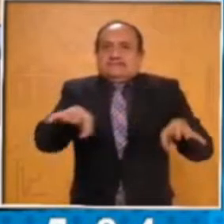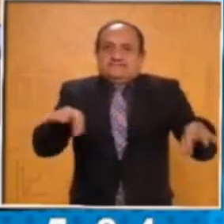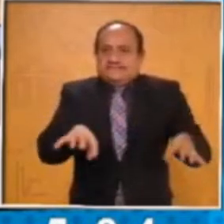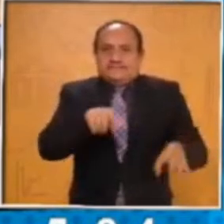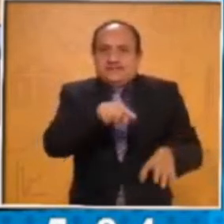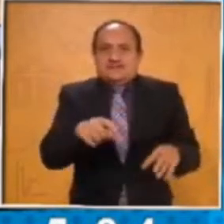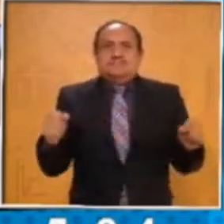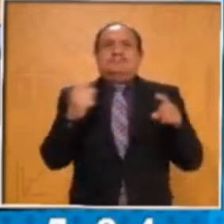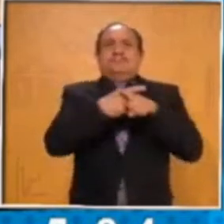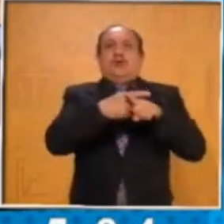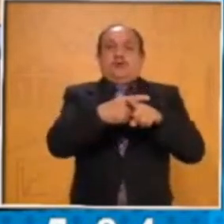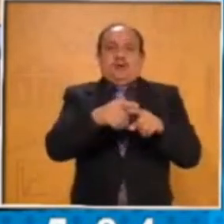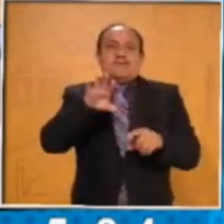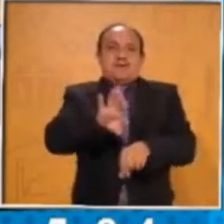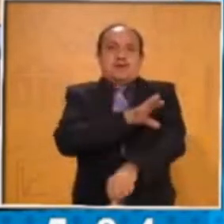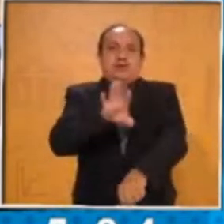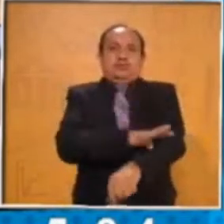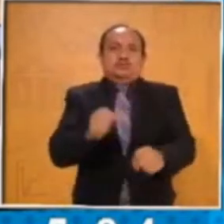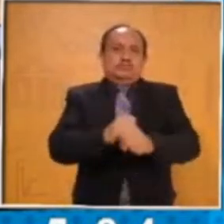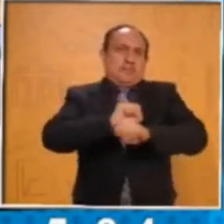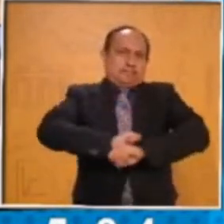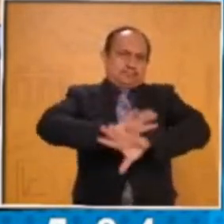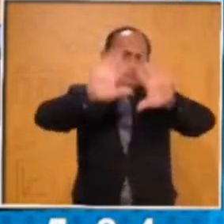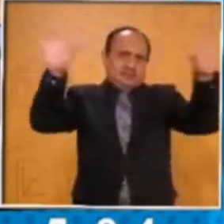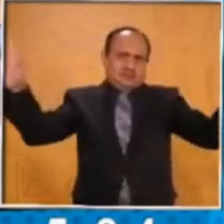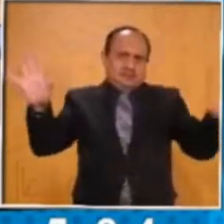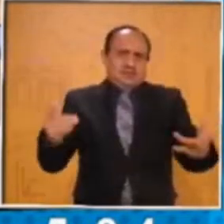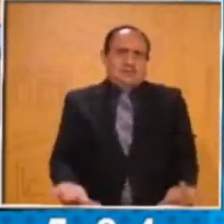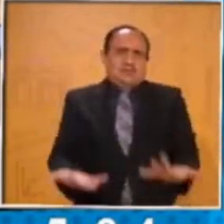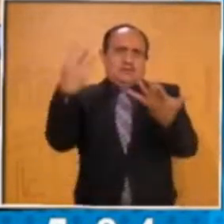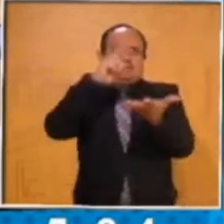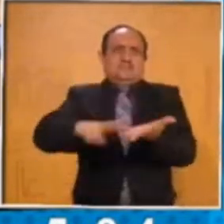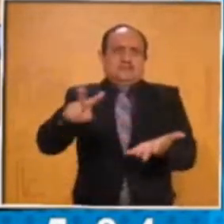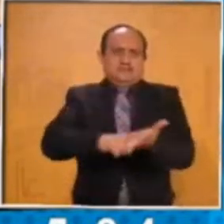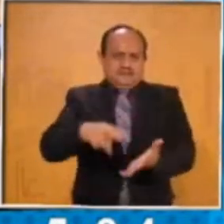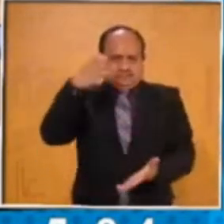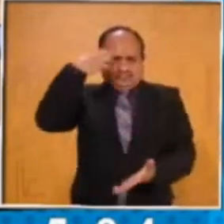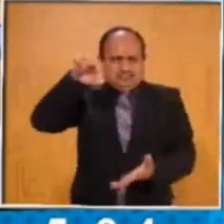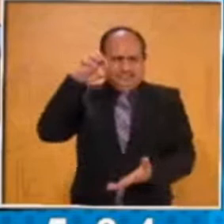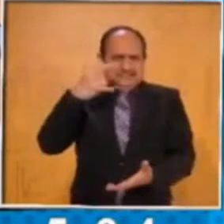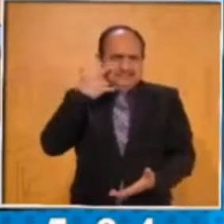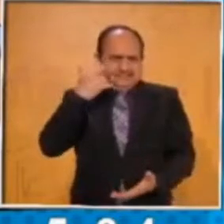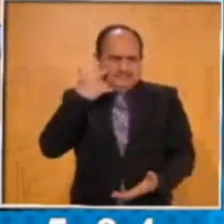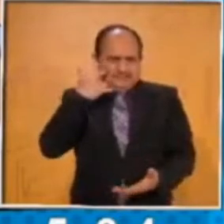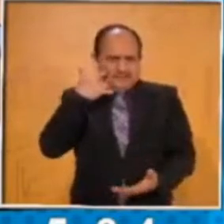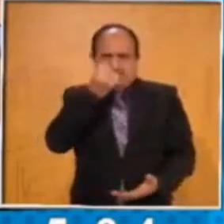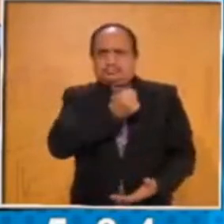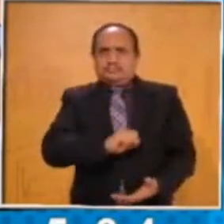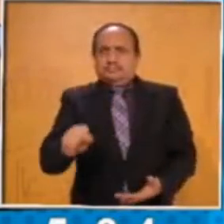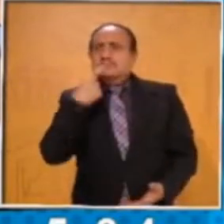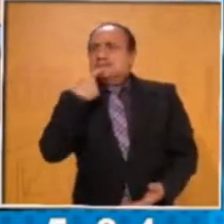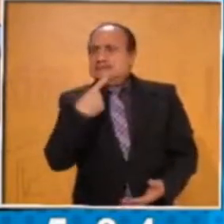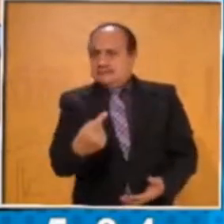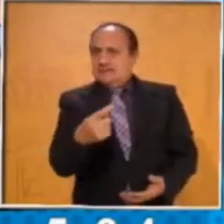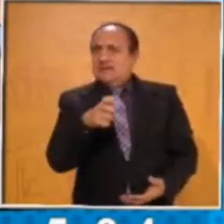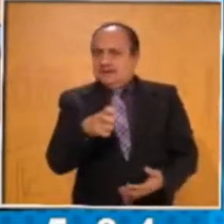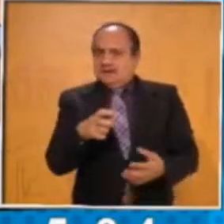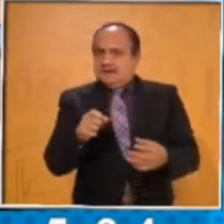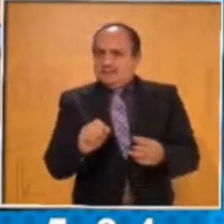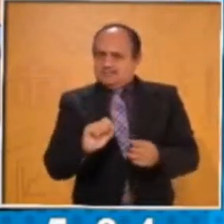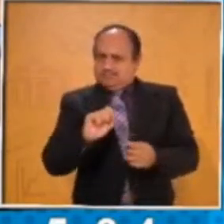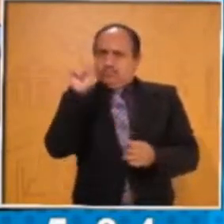un cortocircuito y una explosión de una llama verde muy extraña. Los expertos le atribuían que la